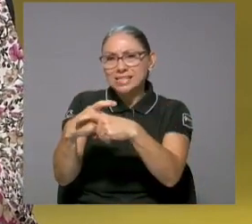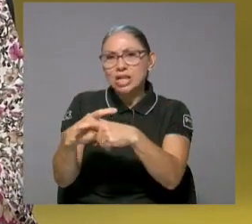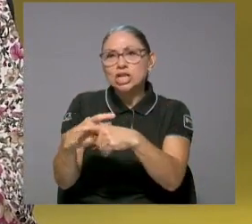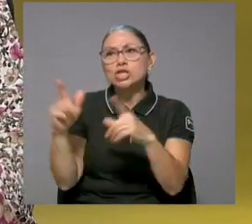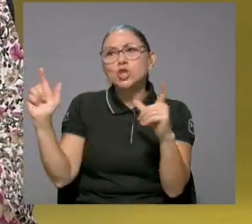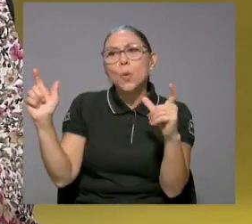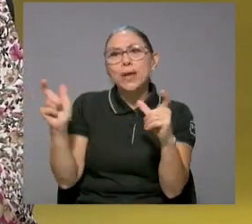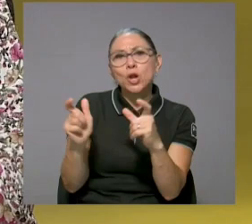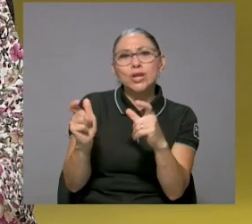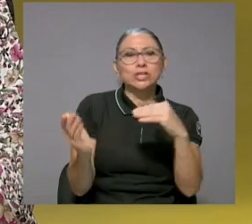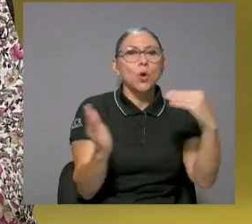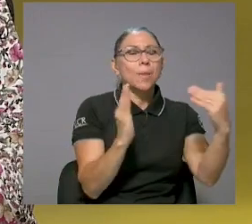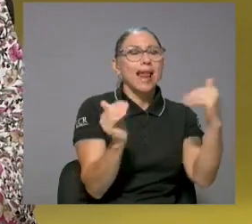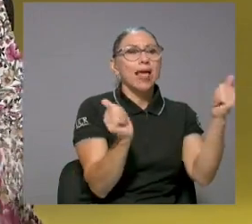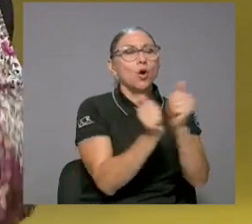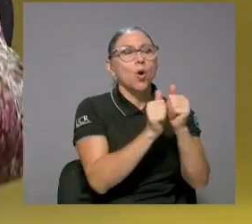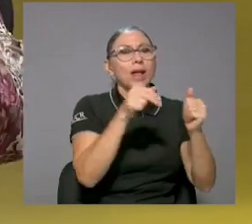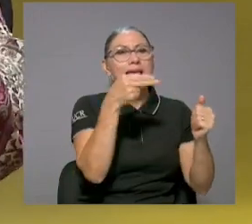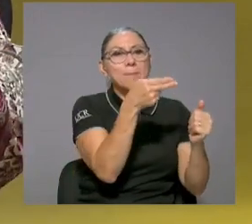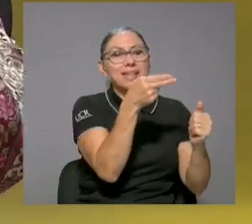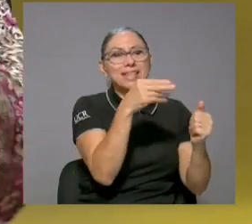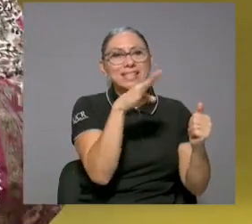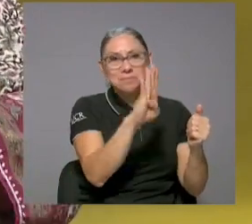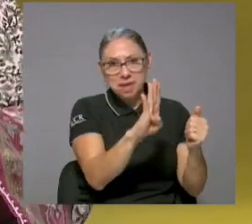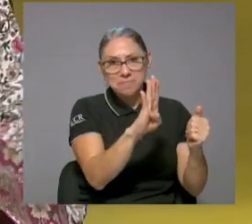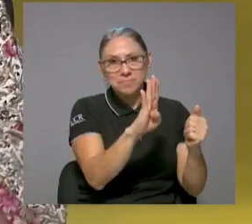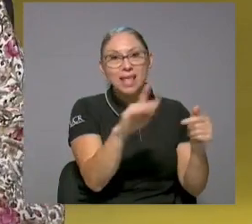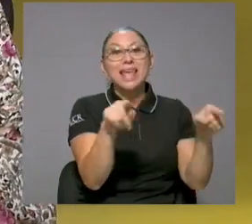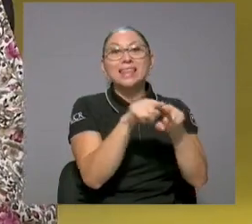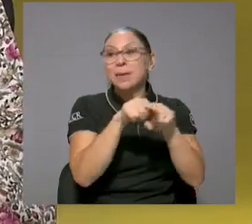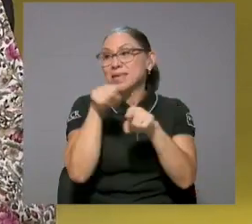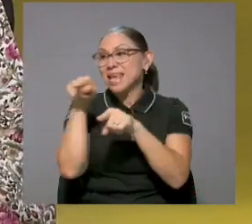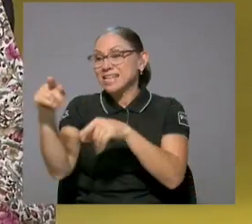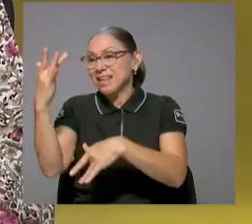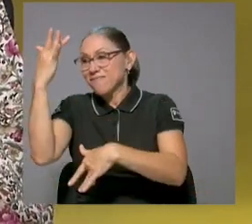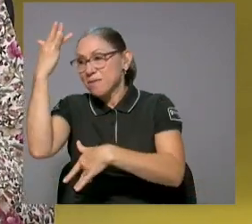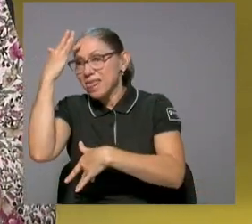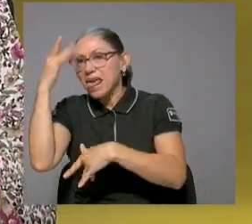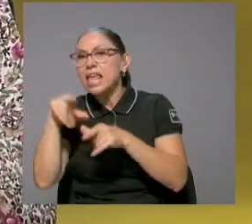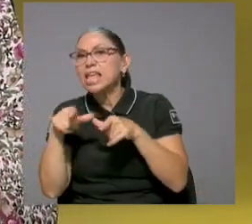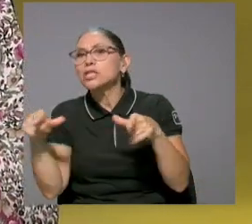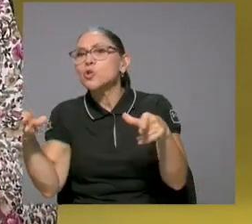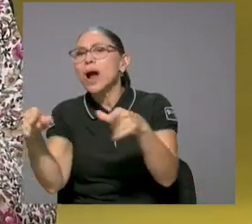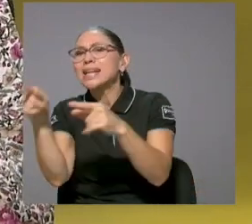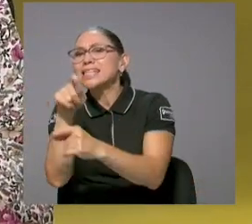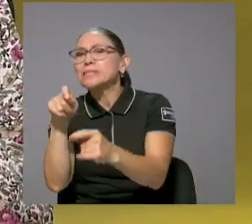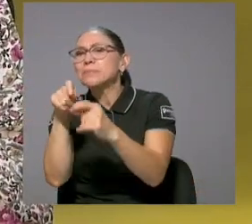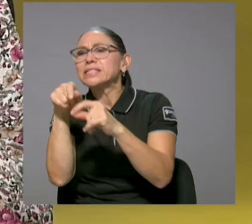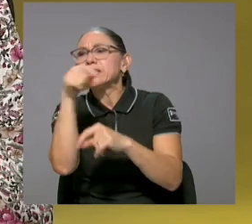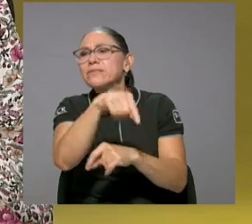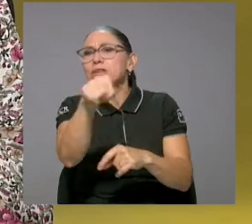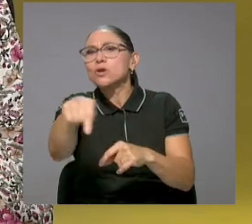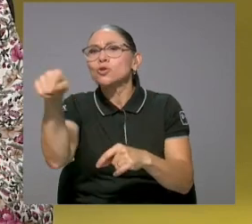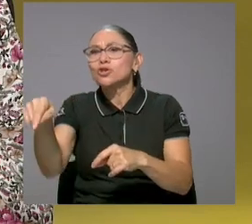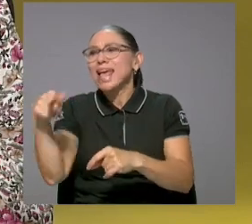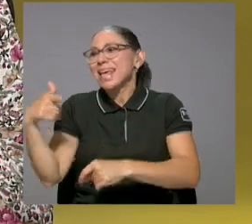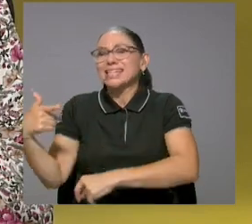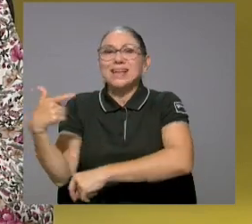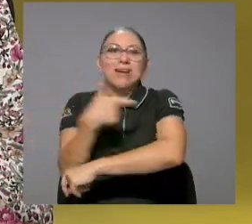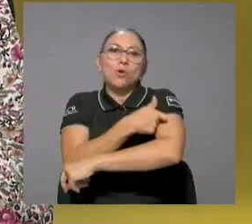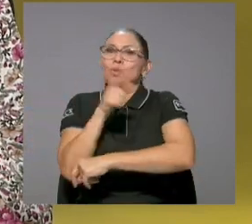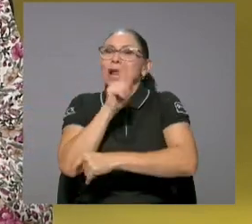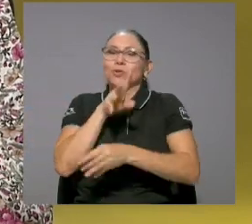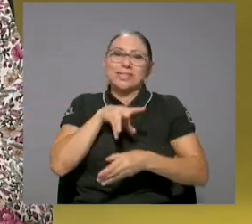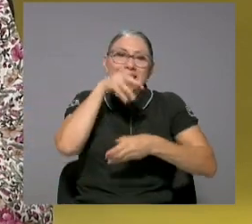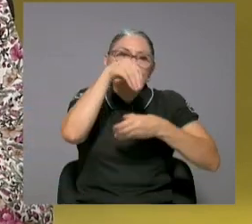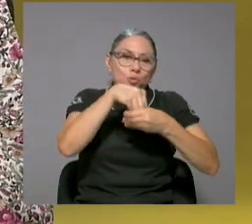B, y aparte de esto, de que son en focos muy puntuales donde se presentan los casos, la vacuna no está incluido dentro del esquema básico de